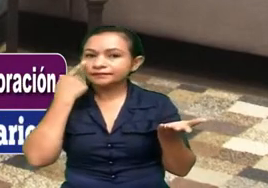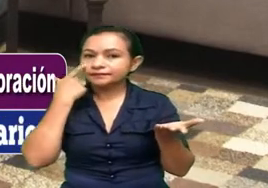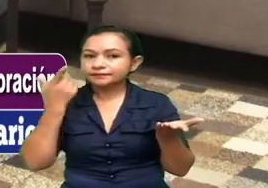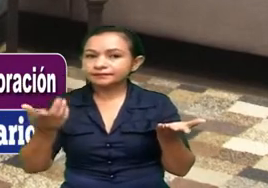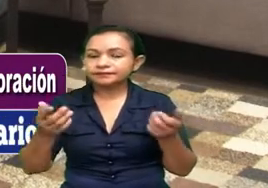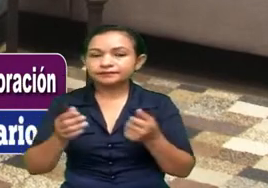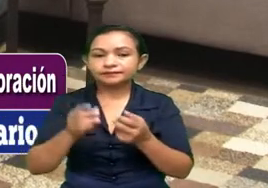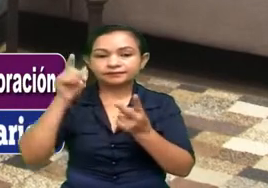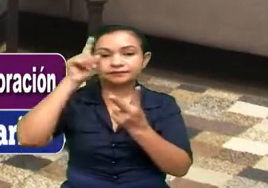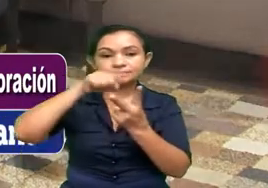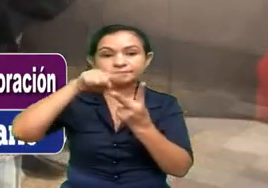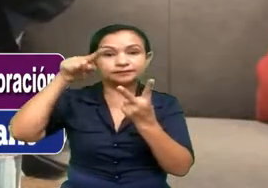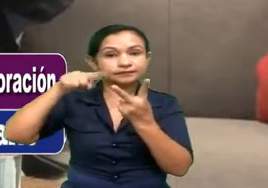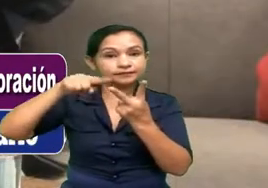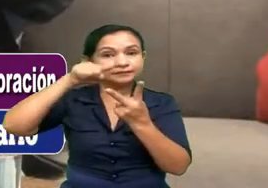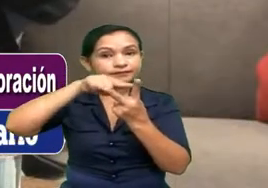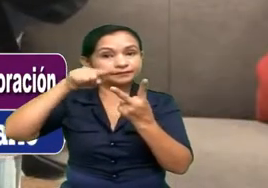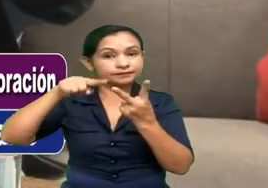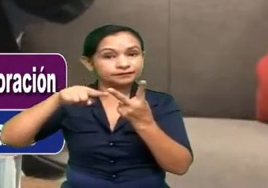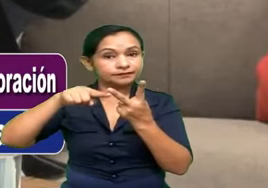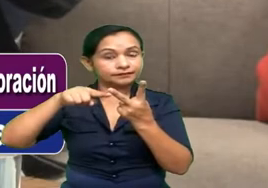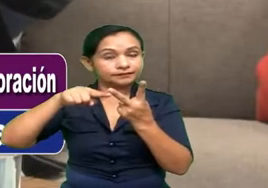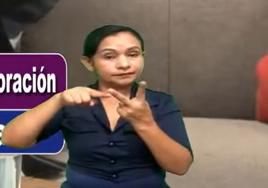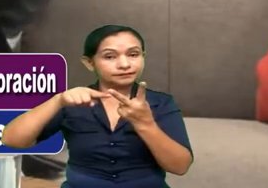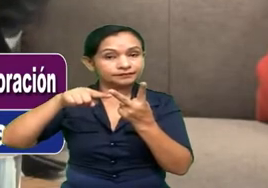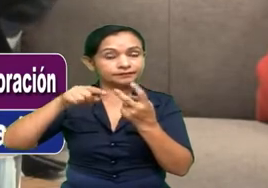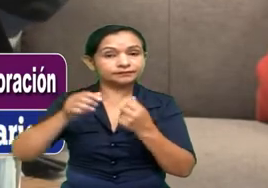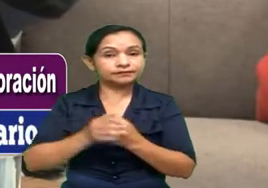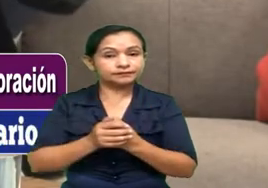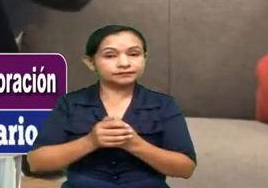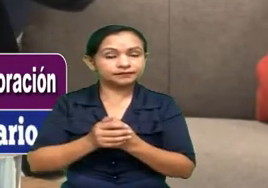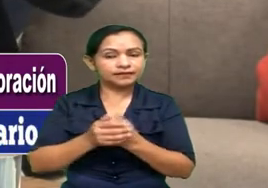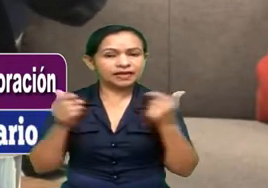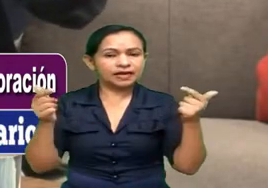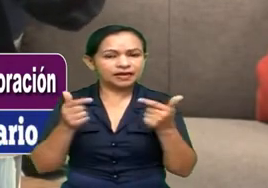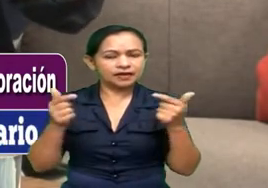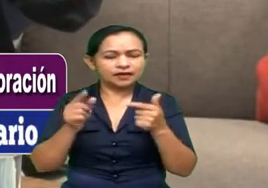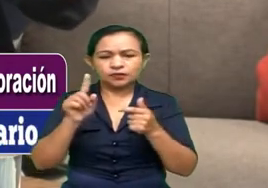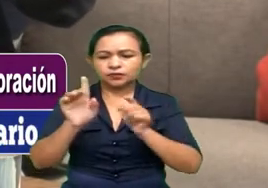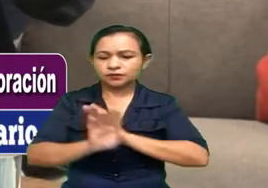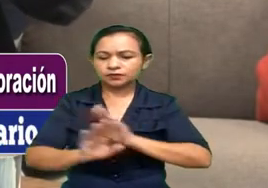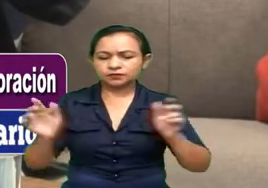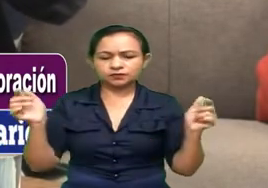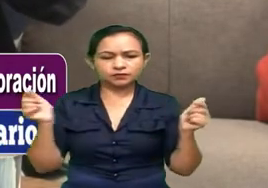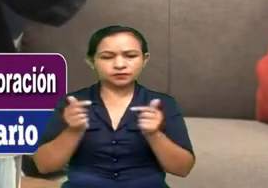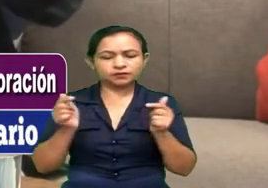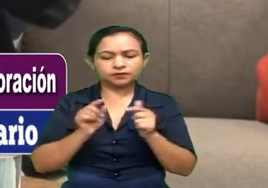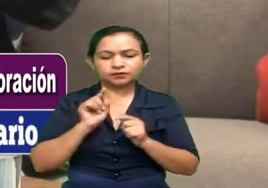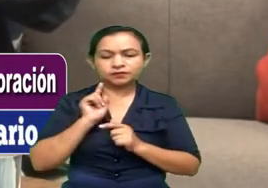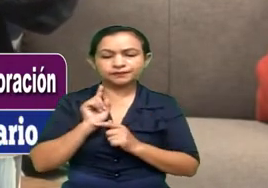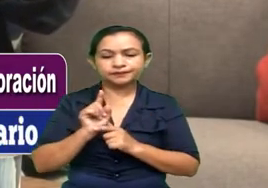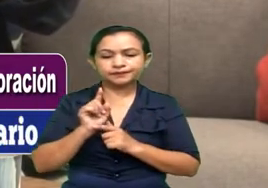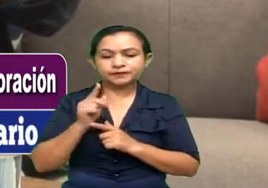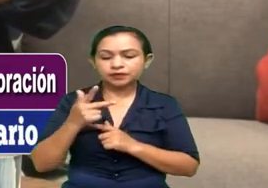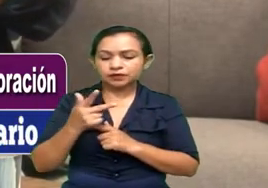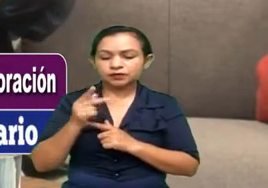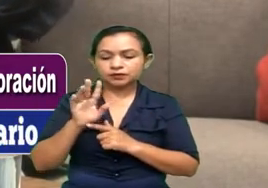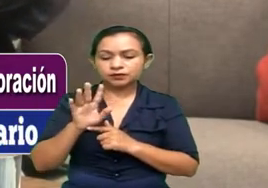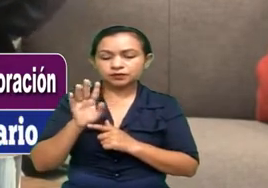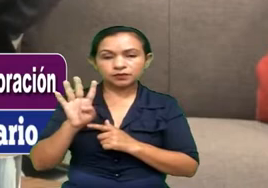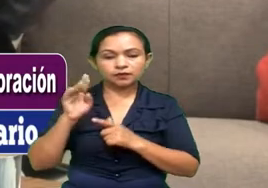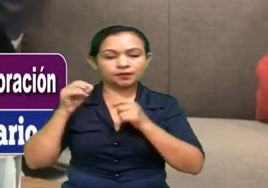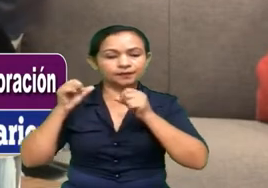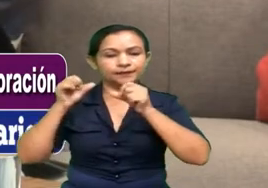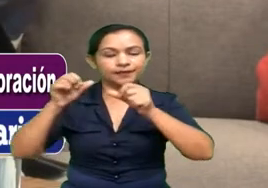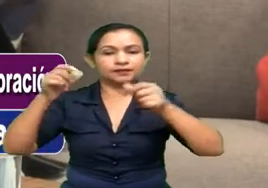hay dos. La guerra es una, sí, que comienza desde 1854